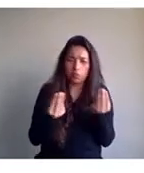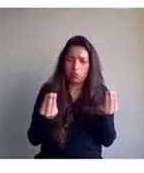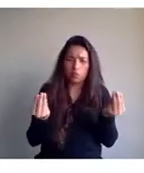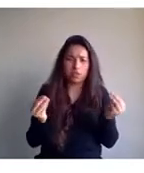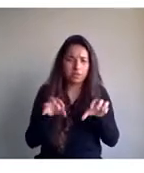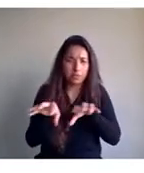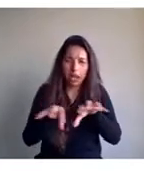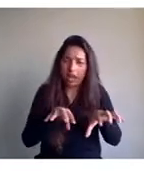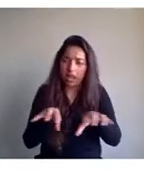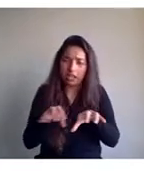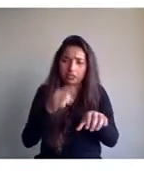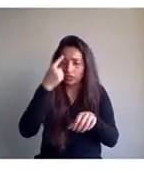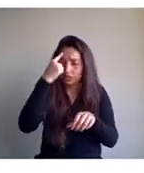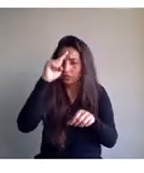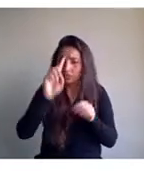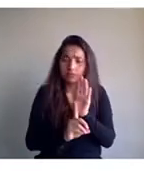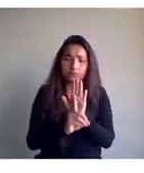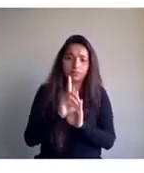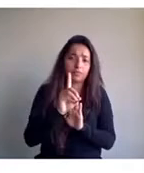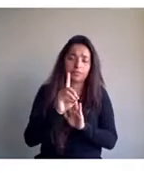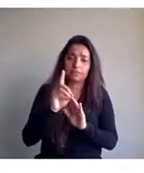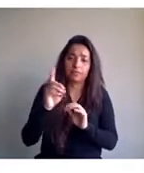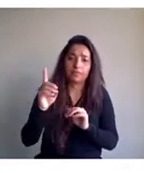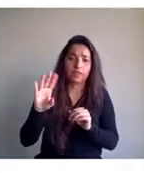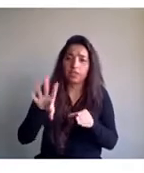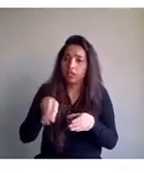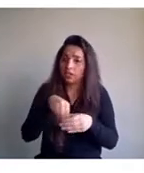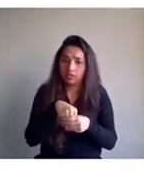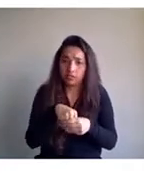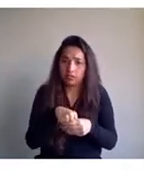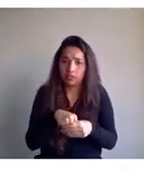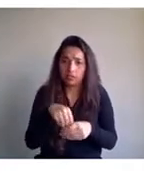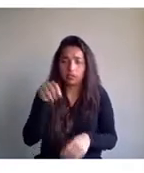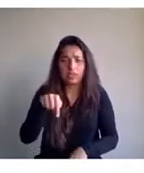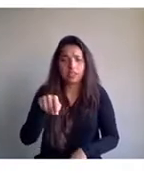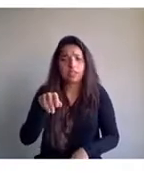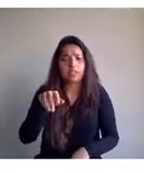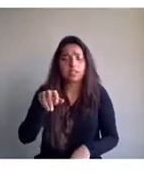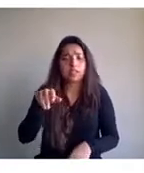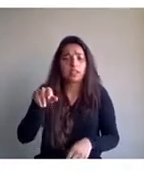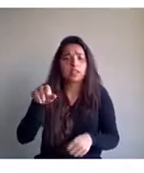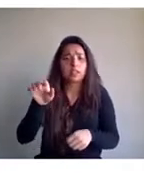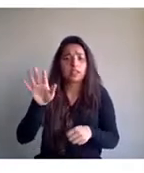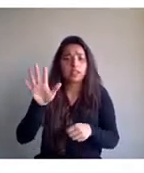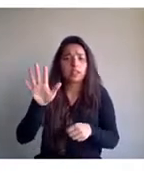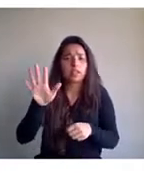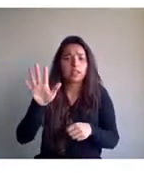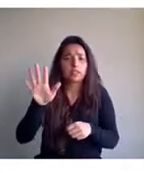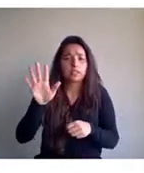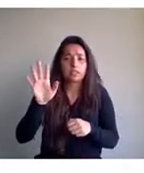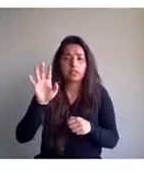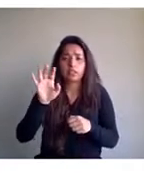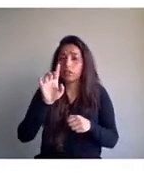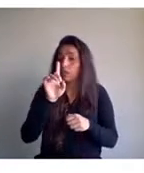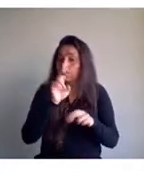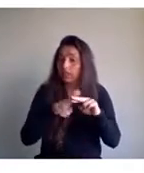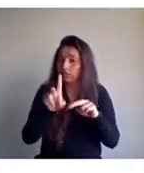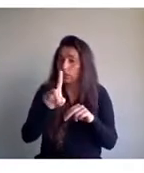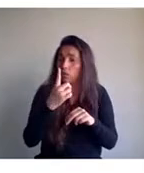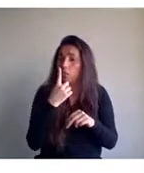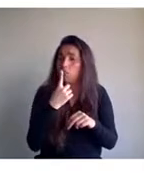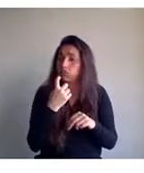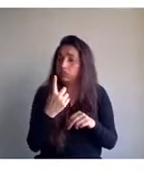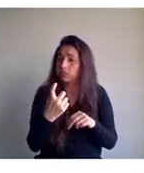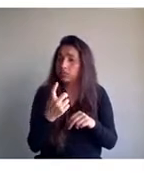por ciento de la población colombiana de alguna discapacidad y sólo en una encuesta realizada por el dane oigan esto sólo